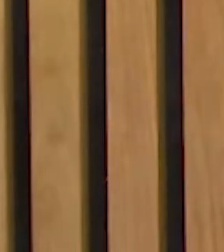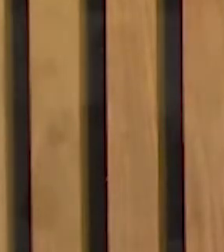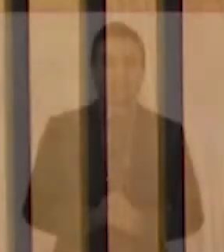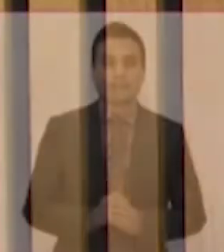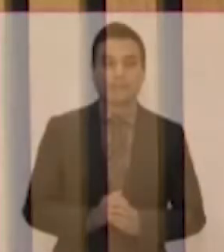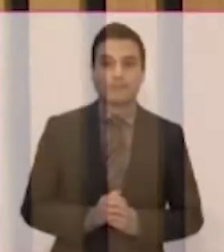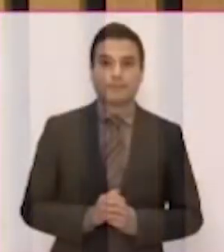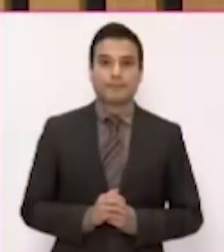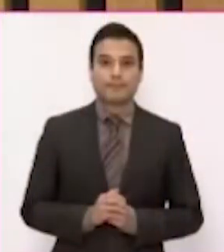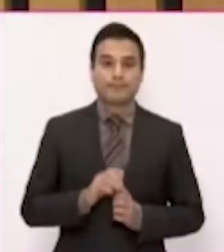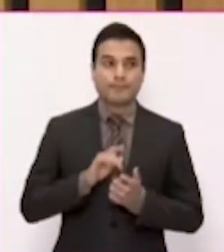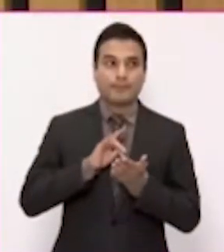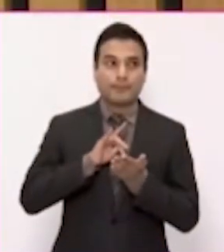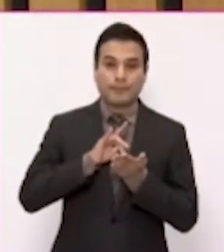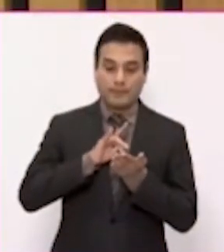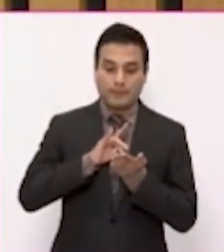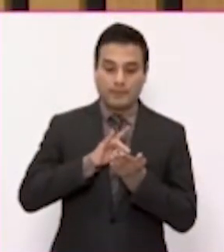Agradezco mucho